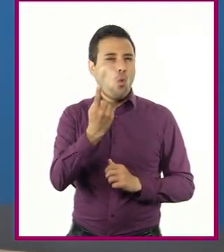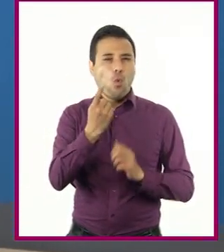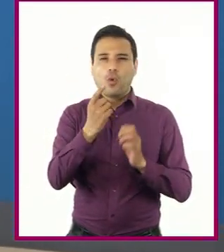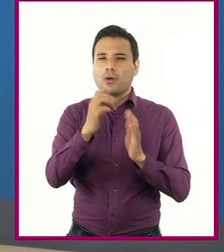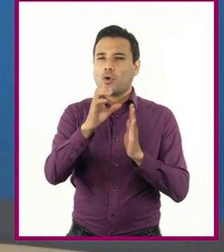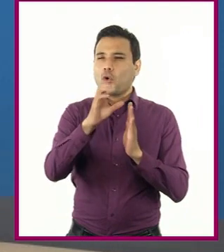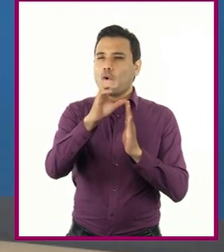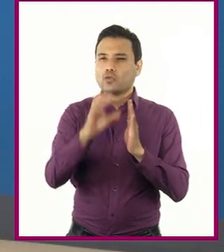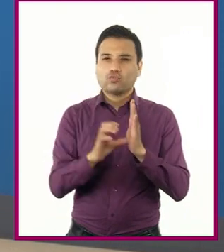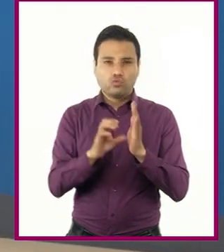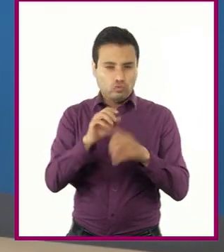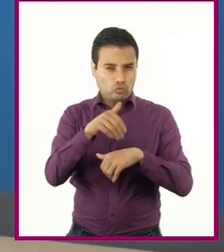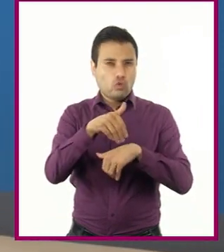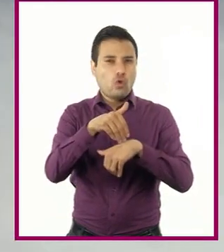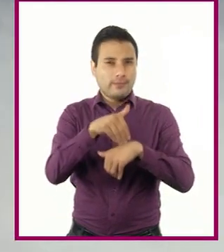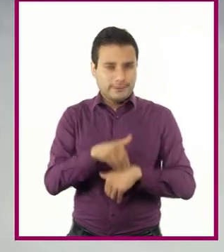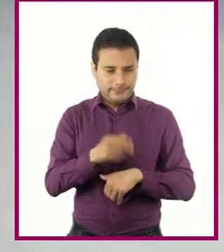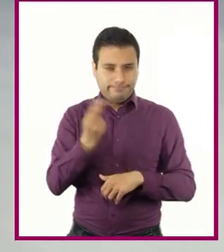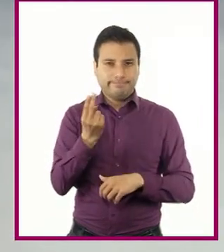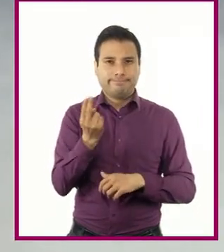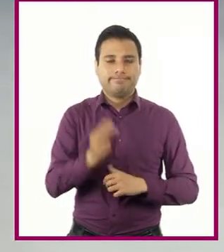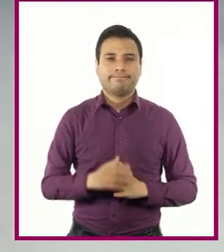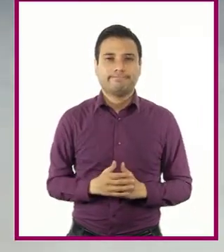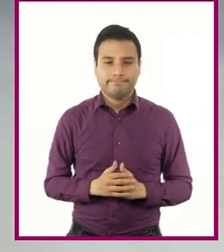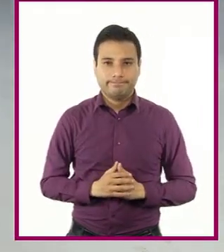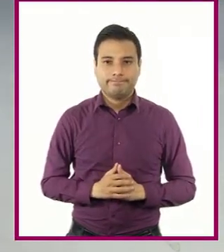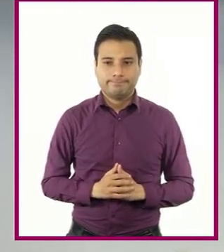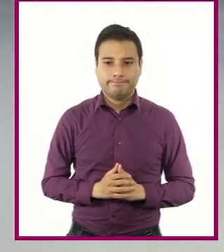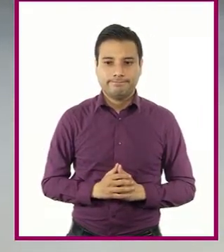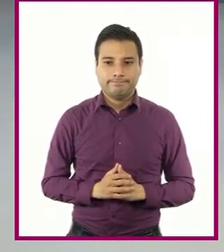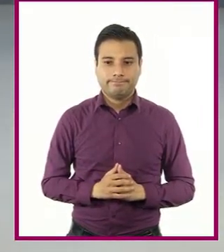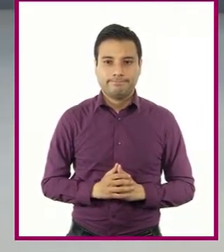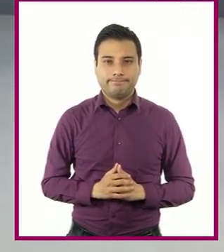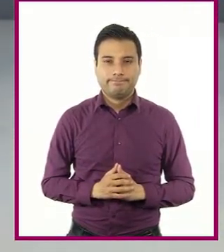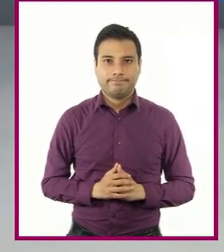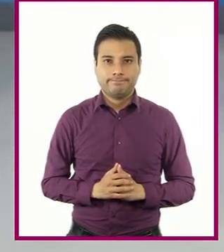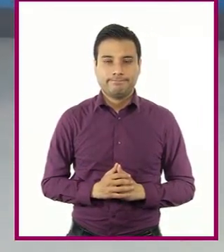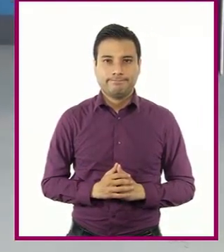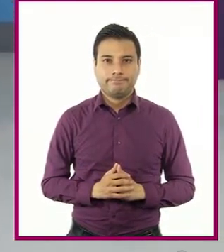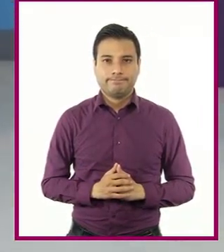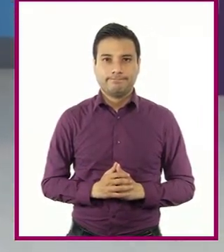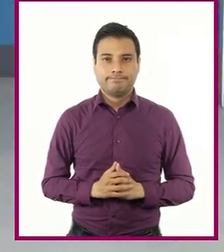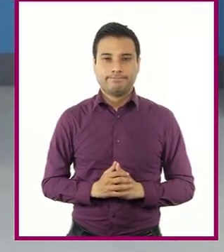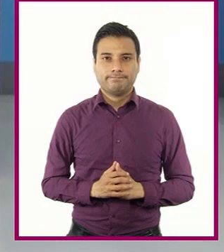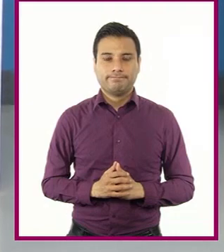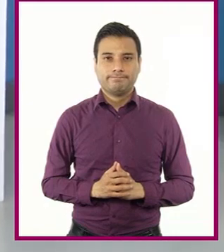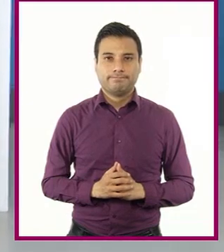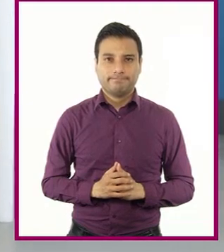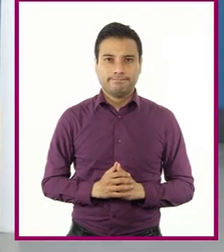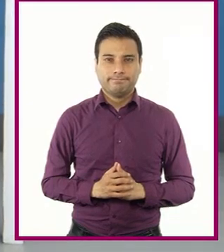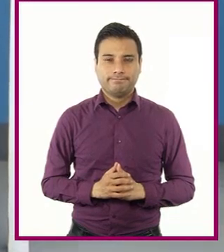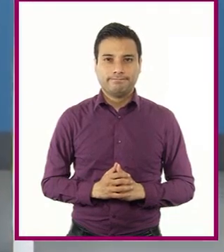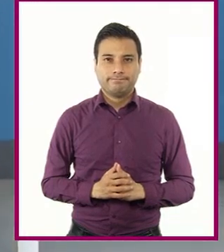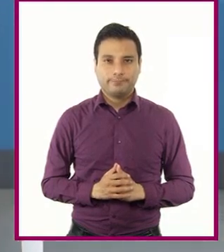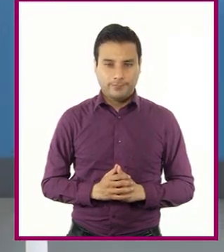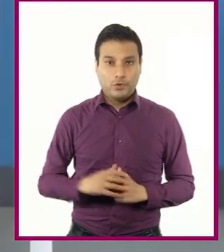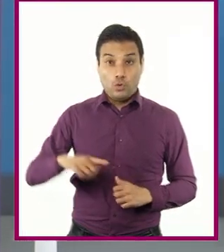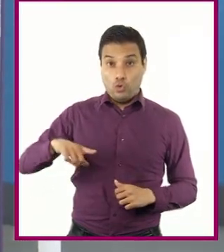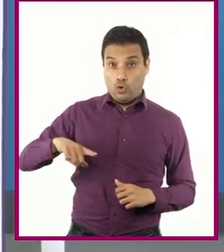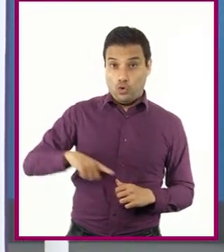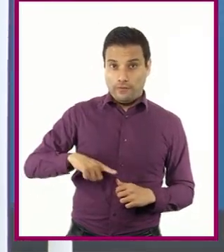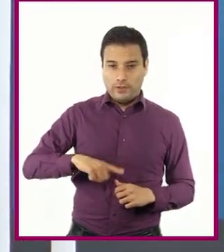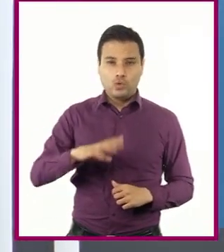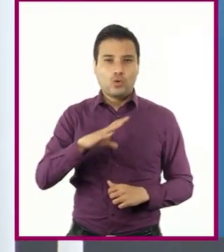estatal puede modificar o transgredir. El poder de la Federación Mexicana se ejerce a través de 3 poderes.